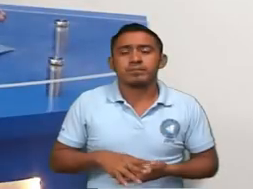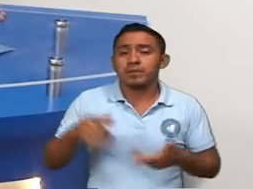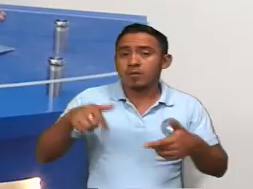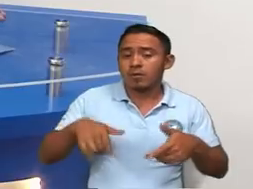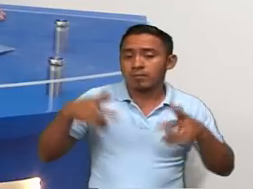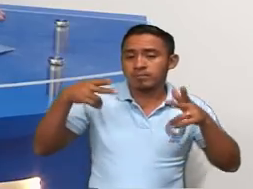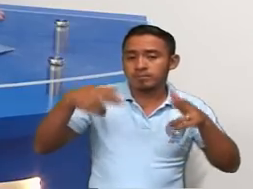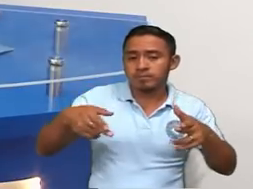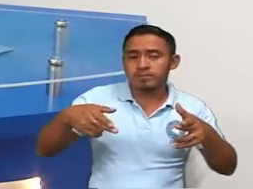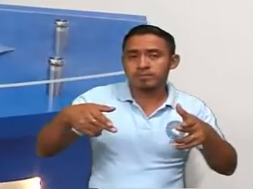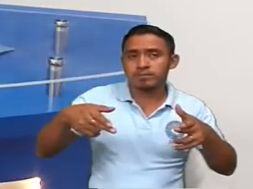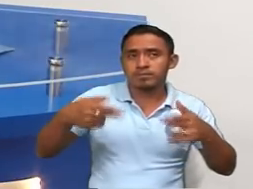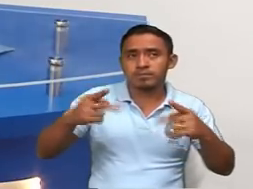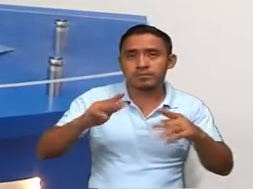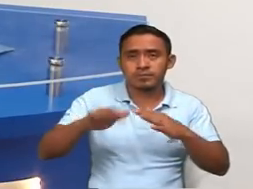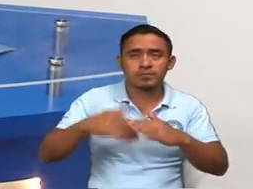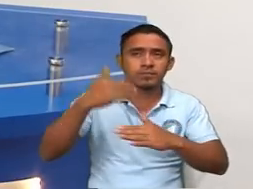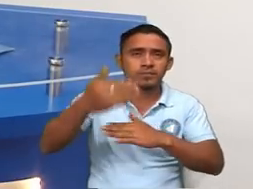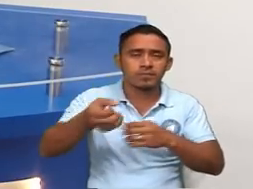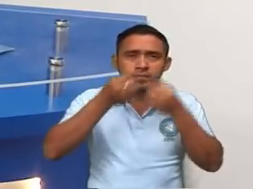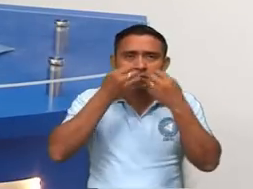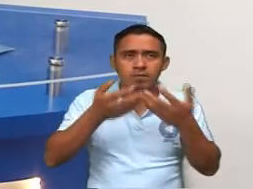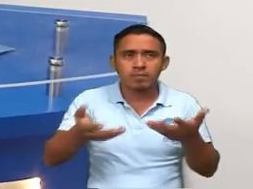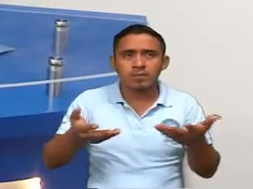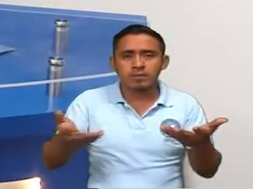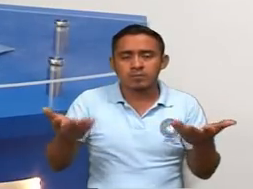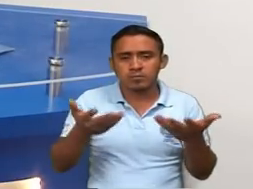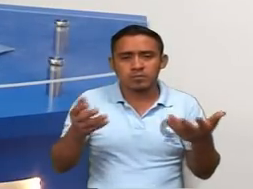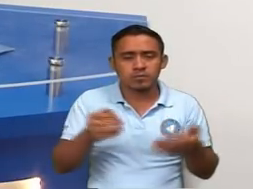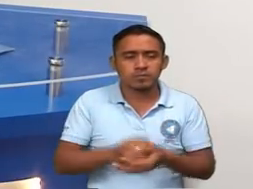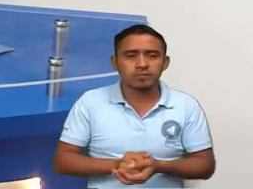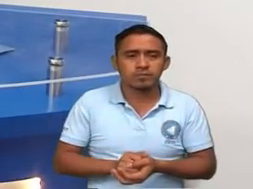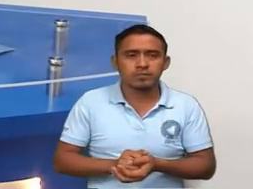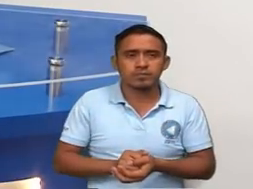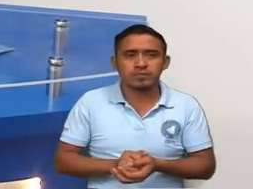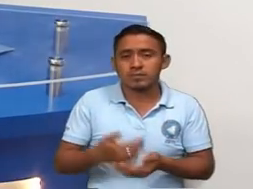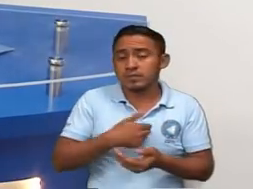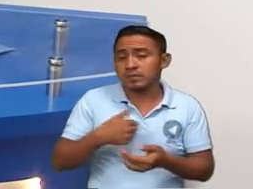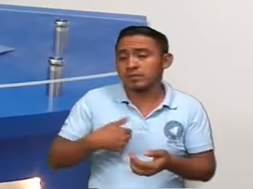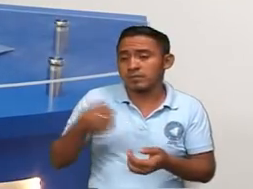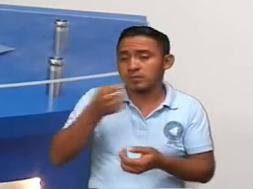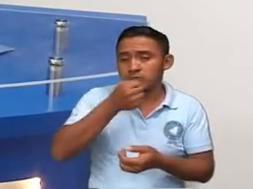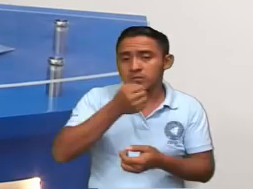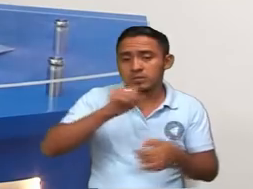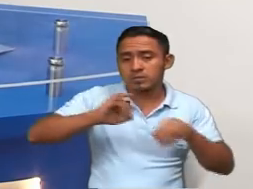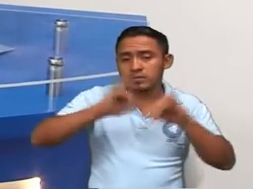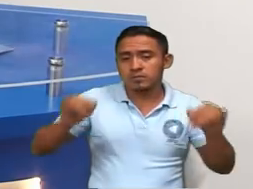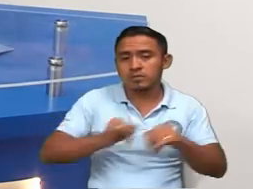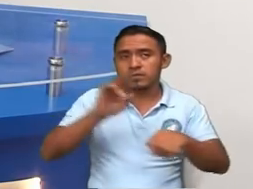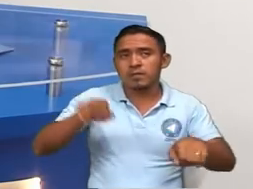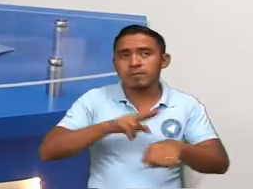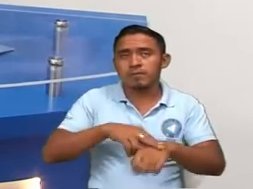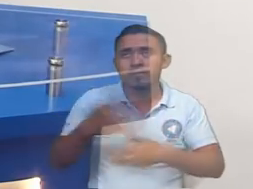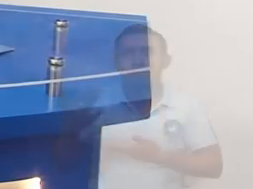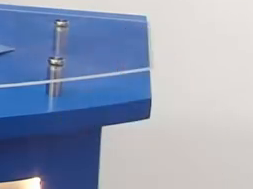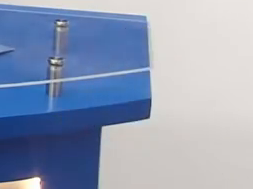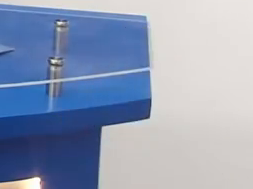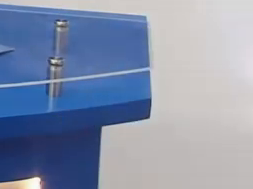Tenemos que hacer una nueva pausa, pero al volver les estaremos brindando los detalles del acontecer nacional e internacional. Ya